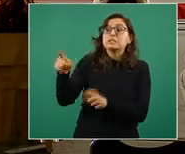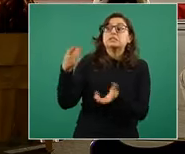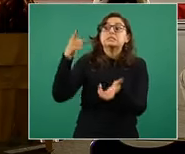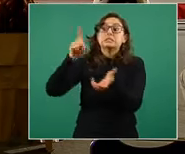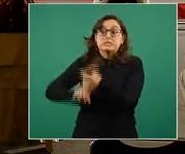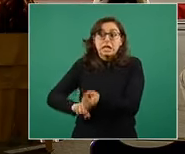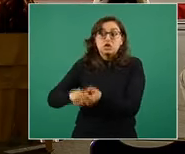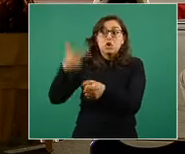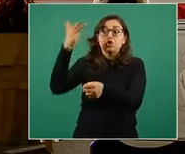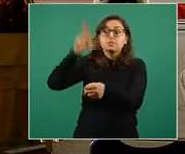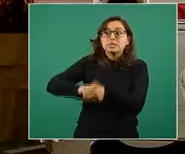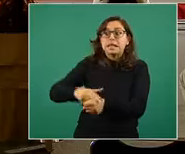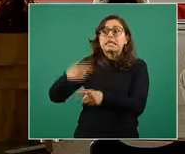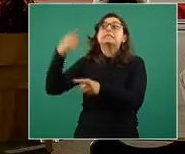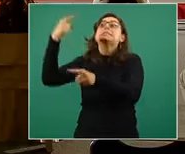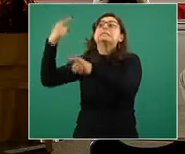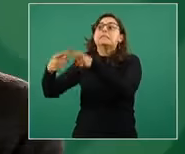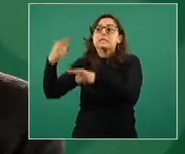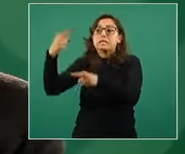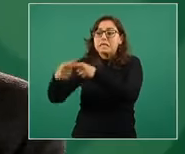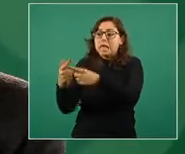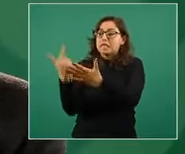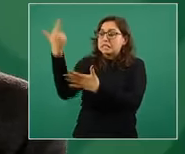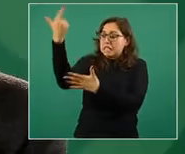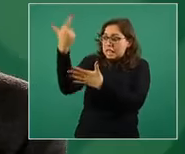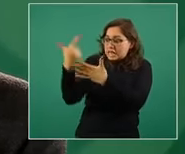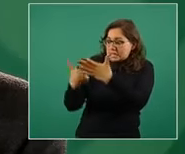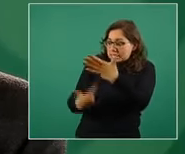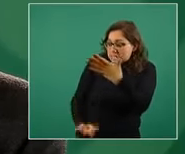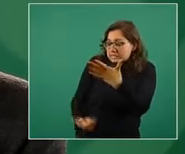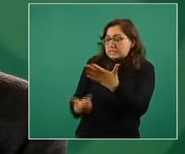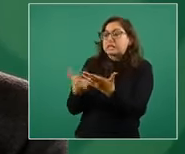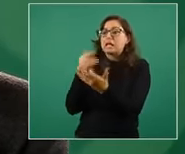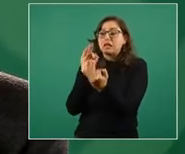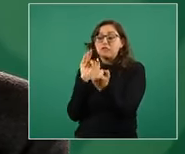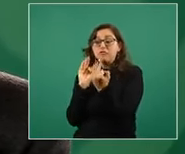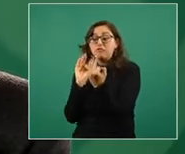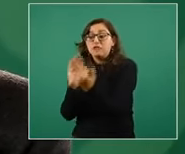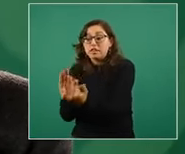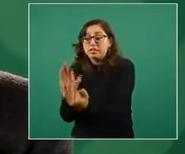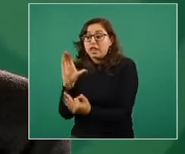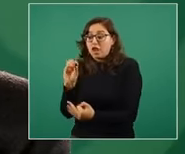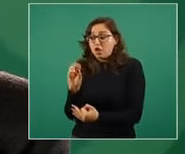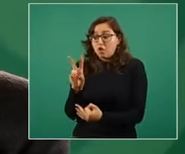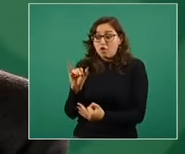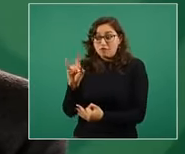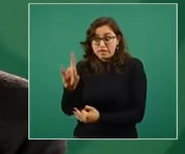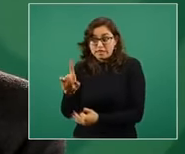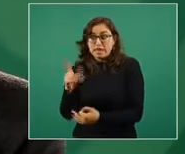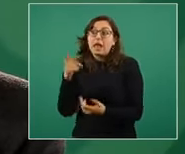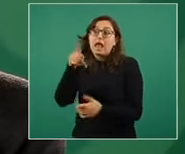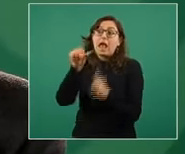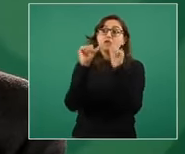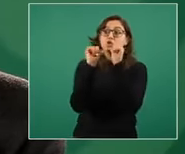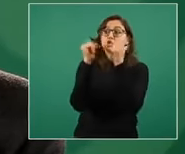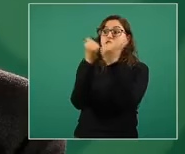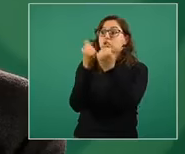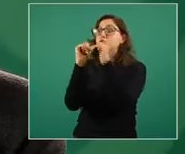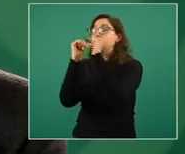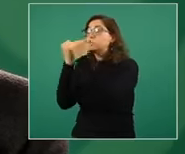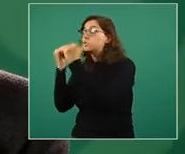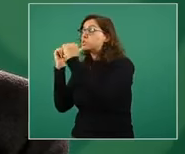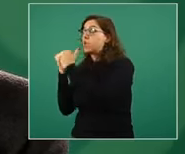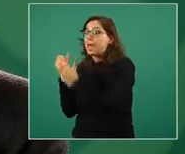hospitales privados que a través de las asociaciones de hospitales privados, que son tres las principales,